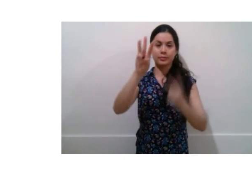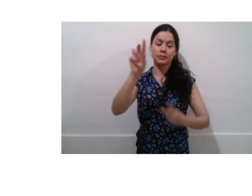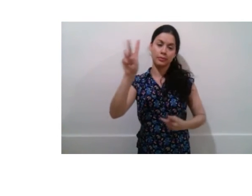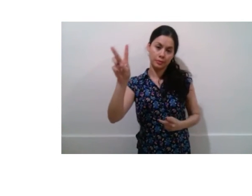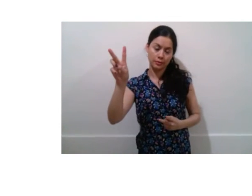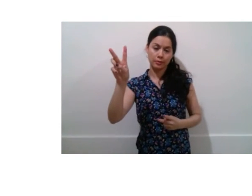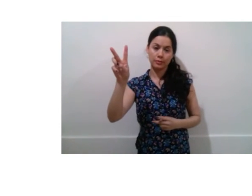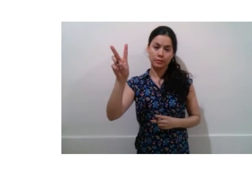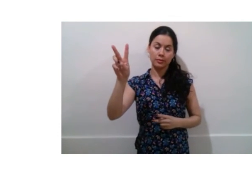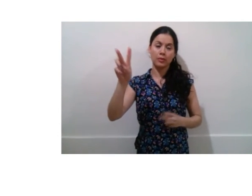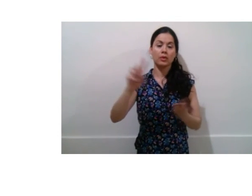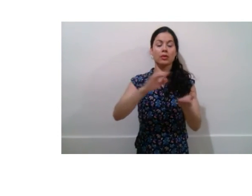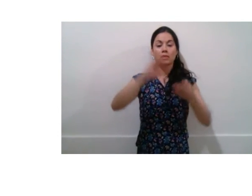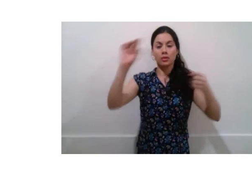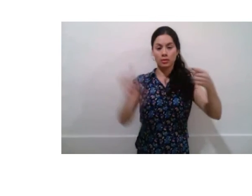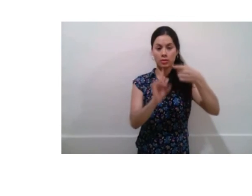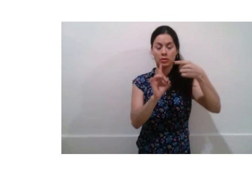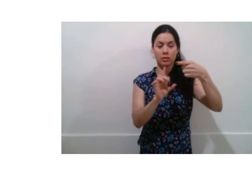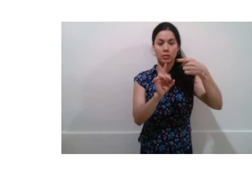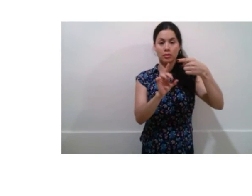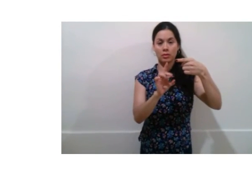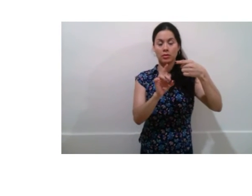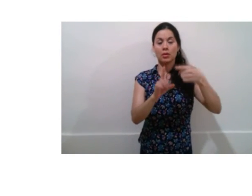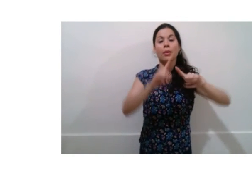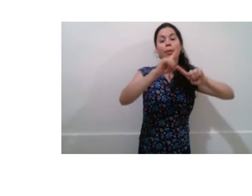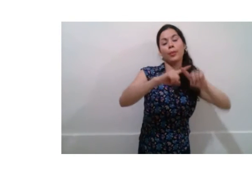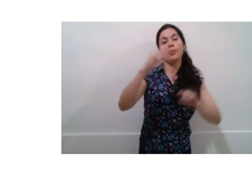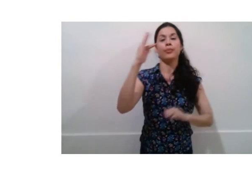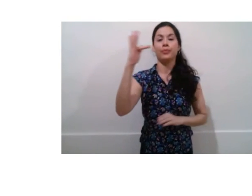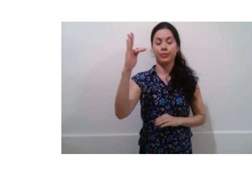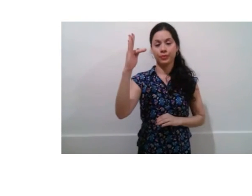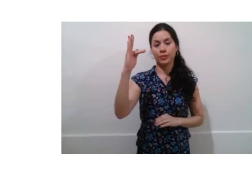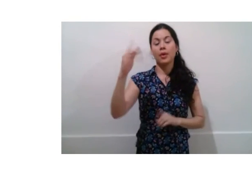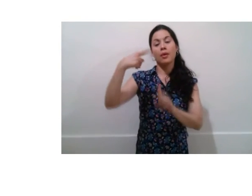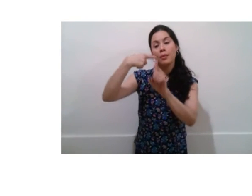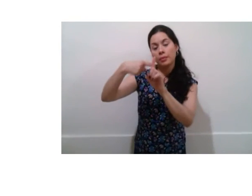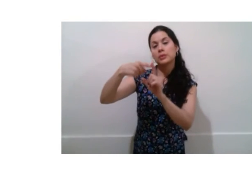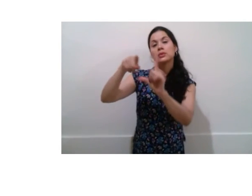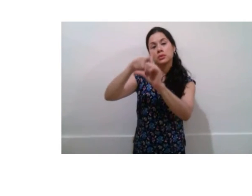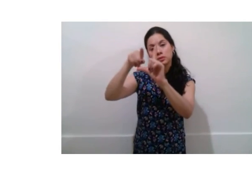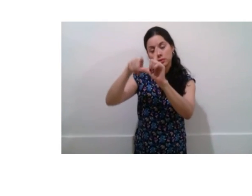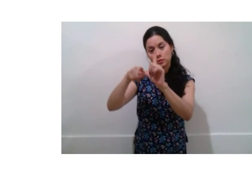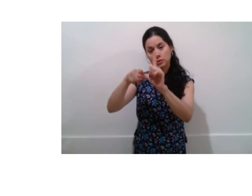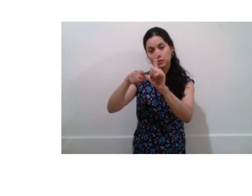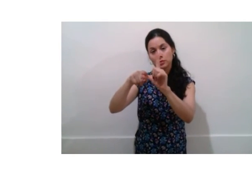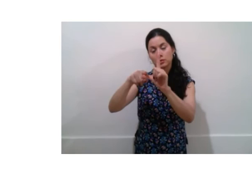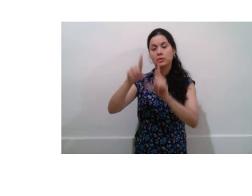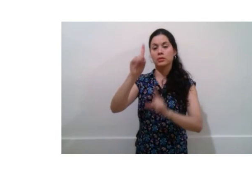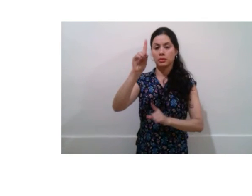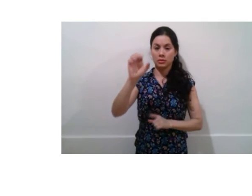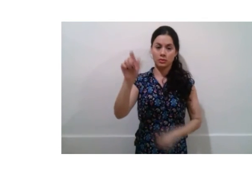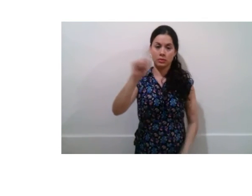32 sobre 15 por t más el ángulo de